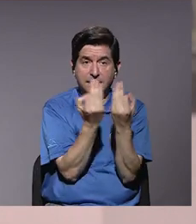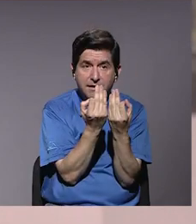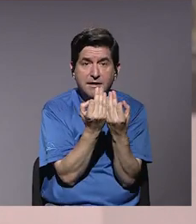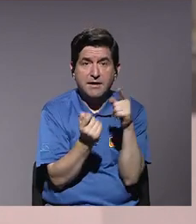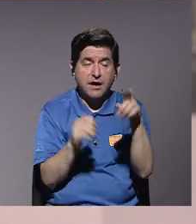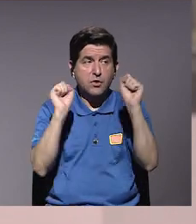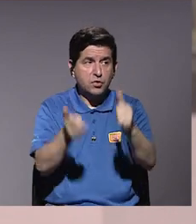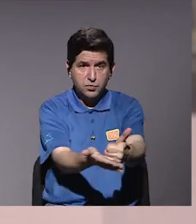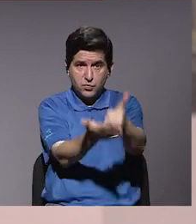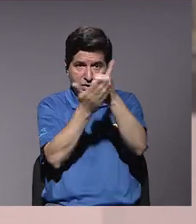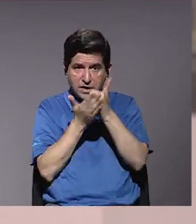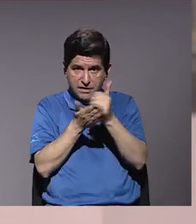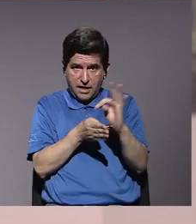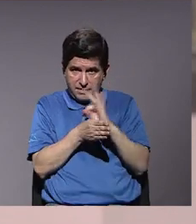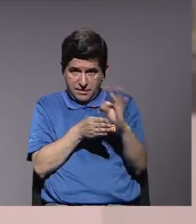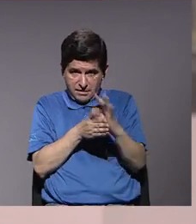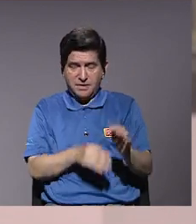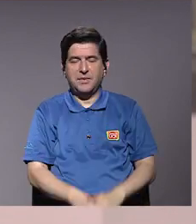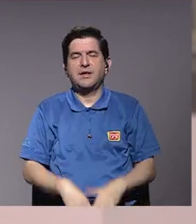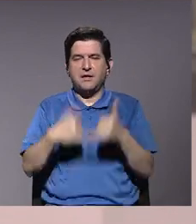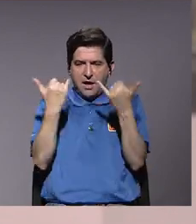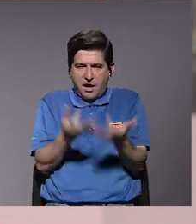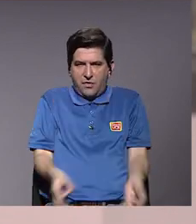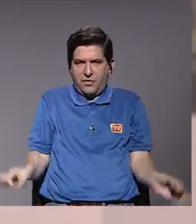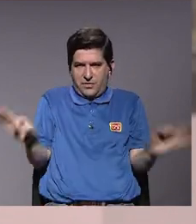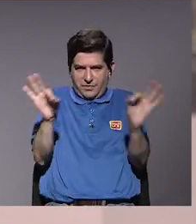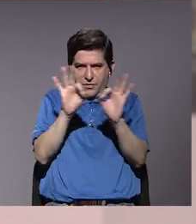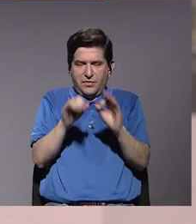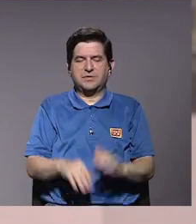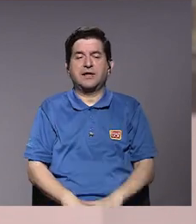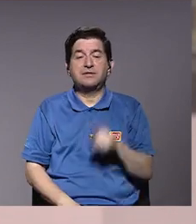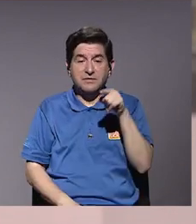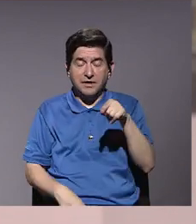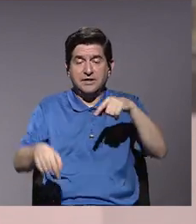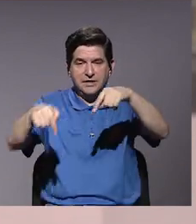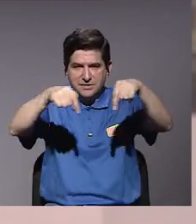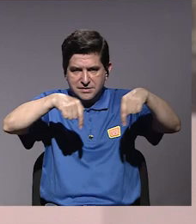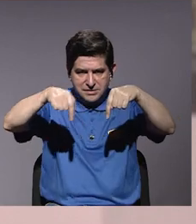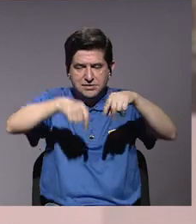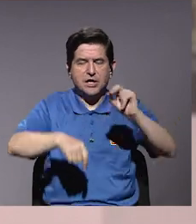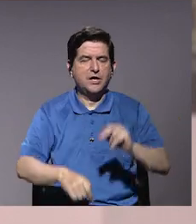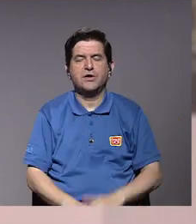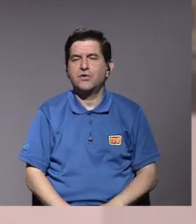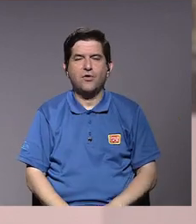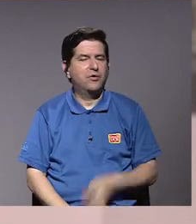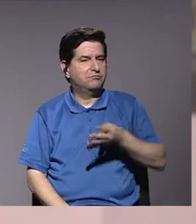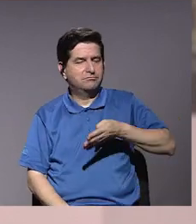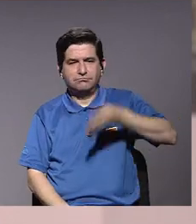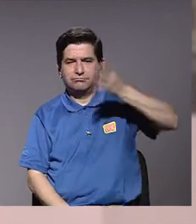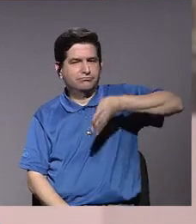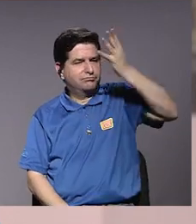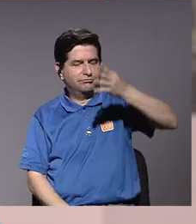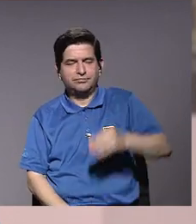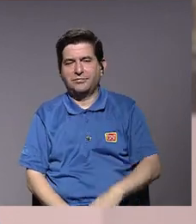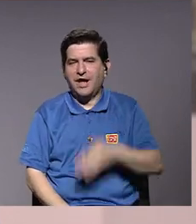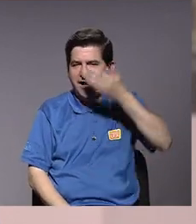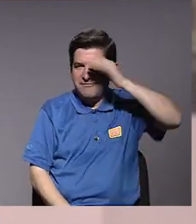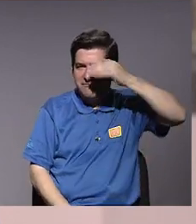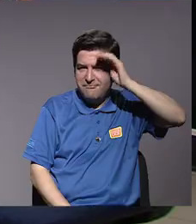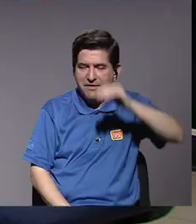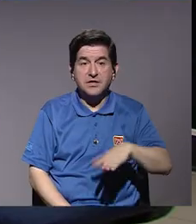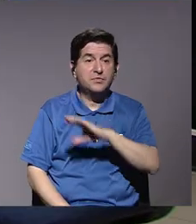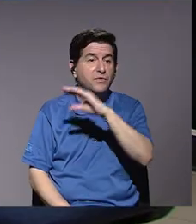para que puedan ayudarle en su tratamiento. Ahora, muy importante es que esta grabación no es para subirla en Facebook y